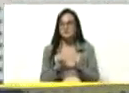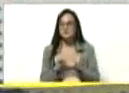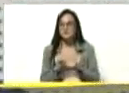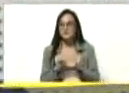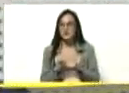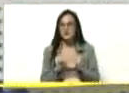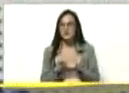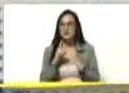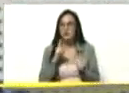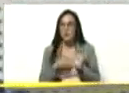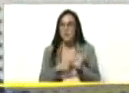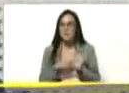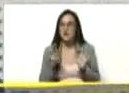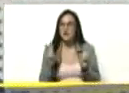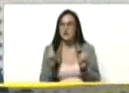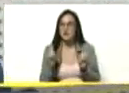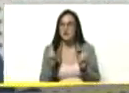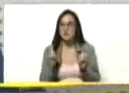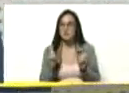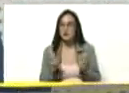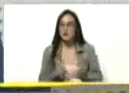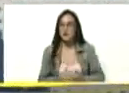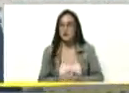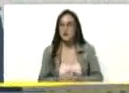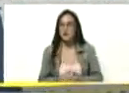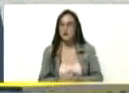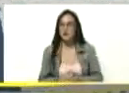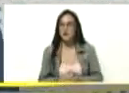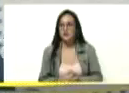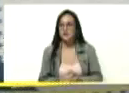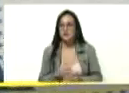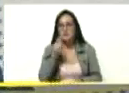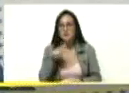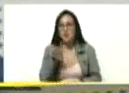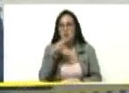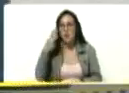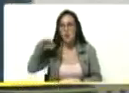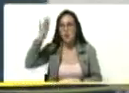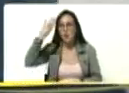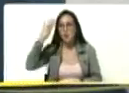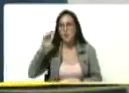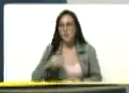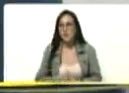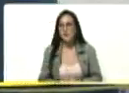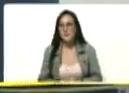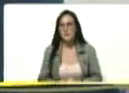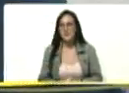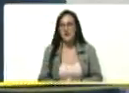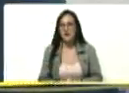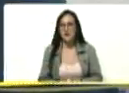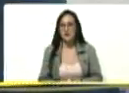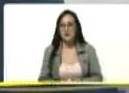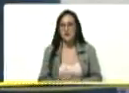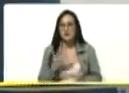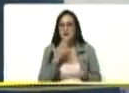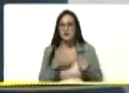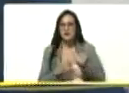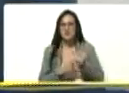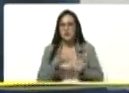entonces los principios de Naciones Unidas. Y el pueblo de Cuba, que es ejemplo